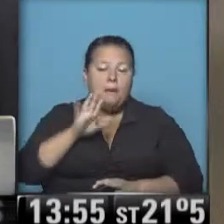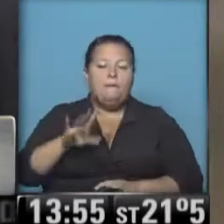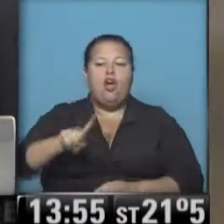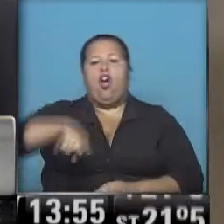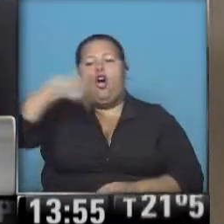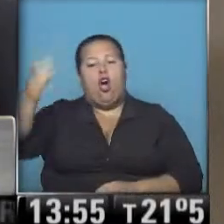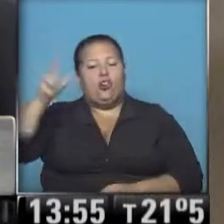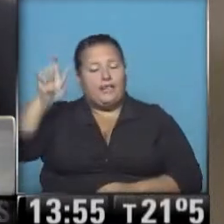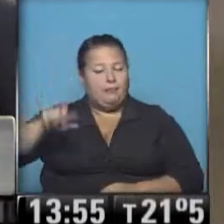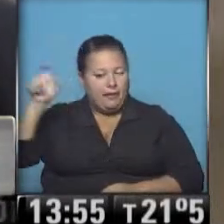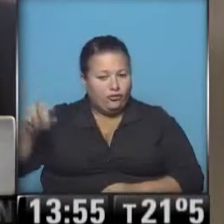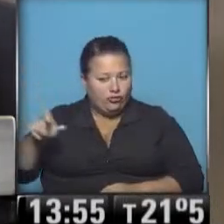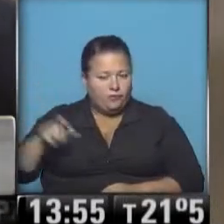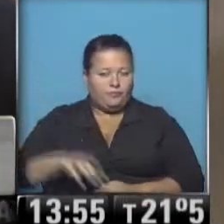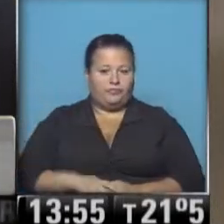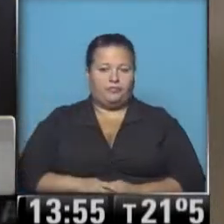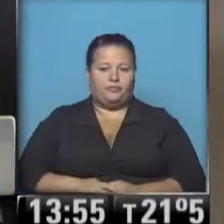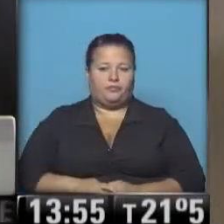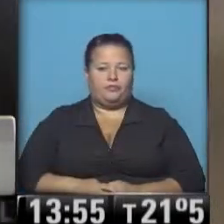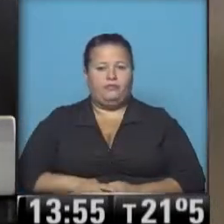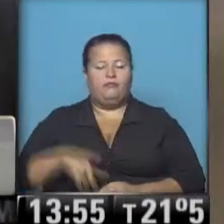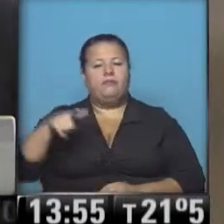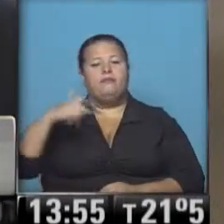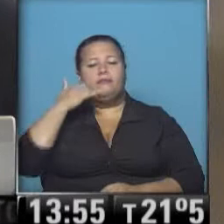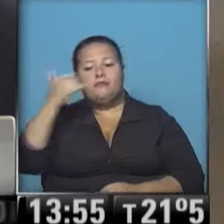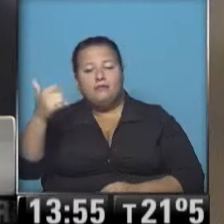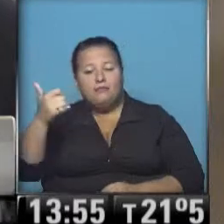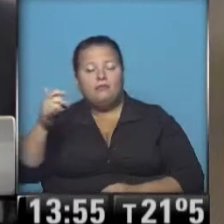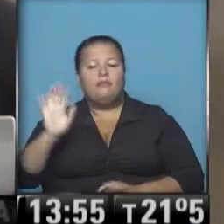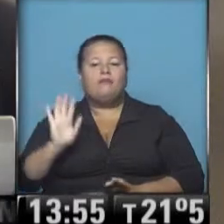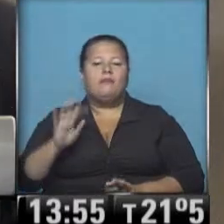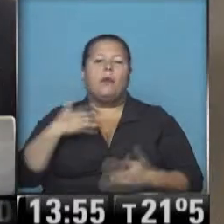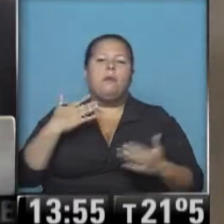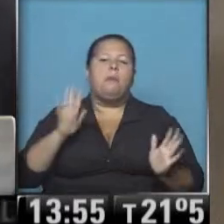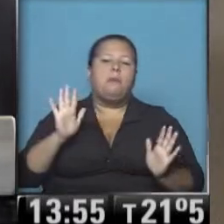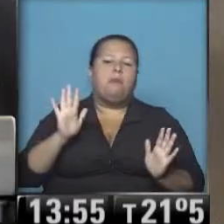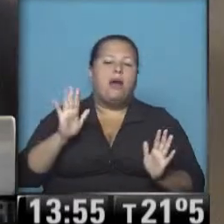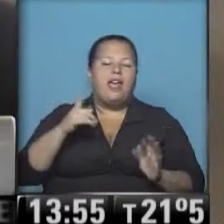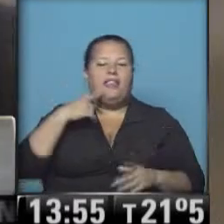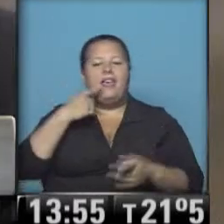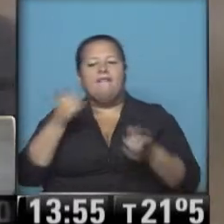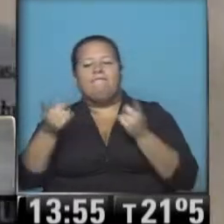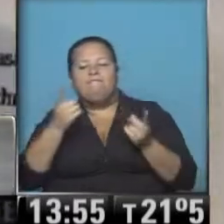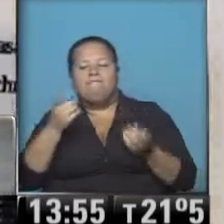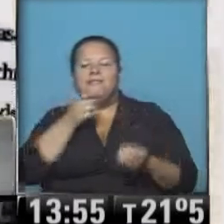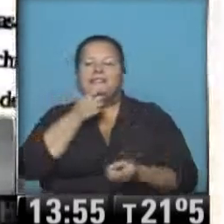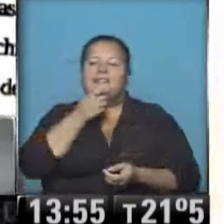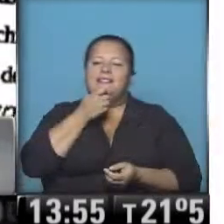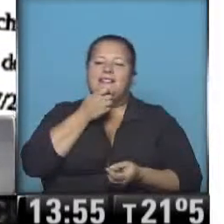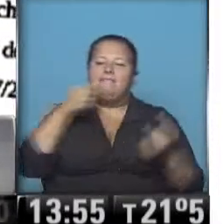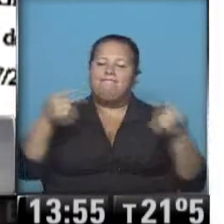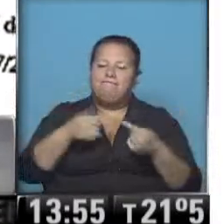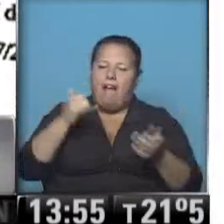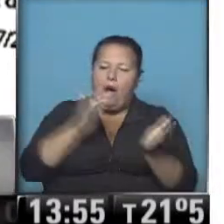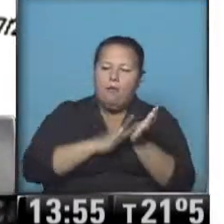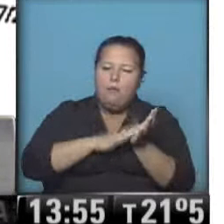terceros que tenían en la conversación podía sacarse la inferencia de que hubiera un